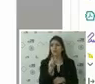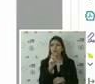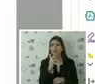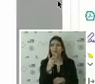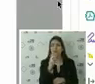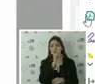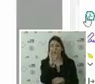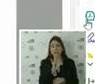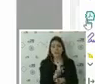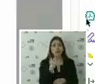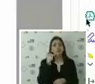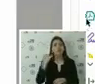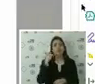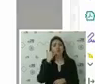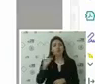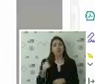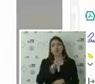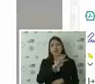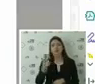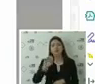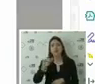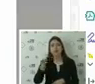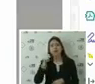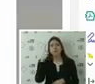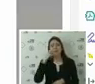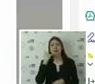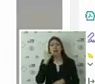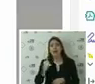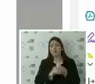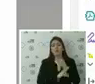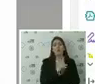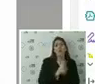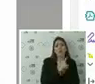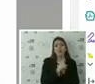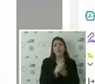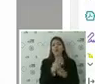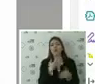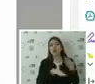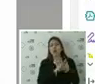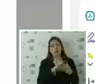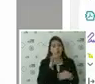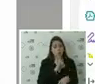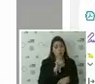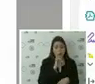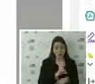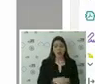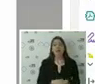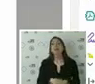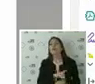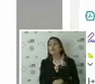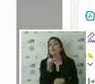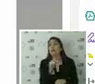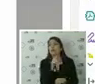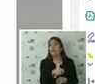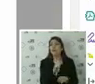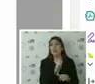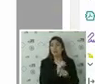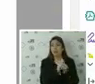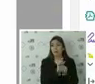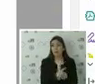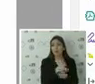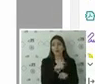al 911 para reportar violencia de género y durante marzo del 2020, esto en medio de la cuarentena por la pandemia